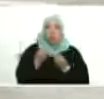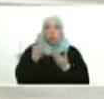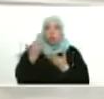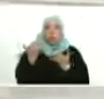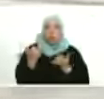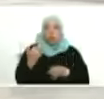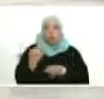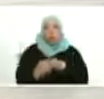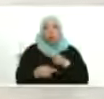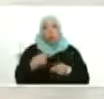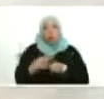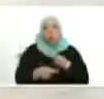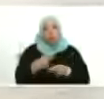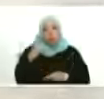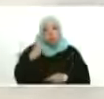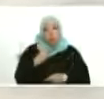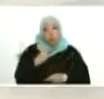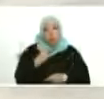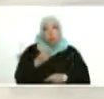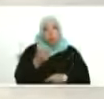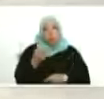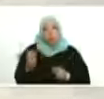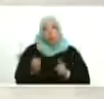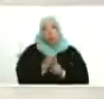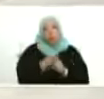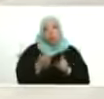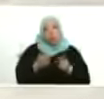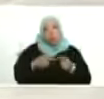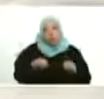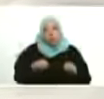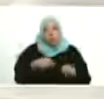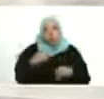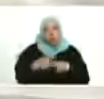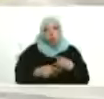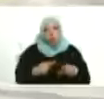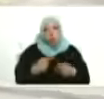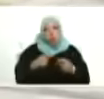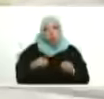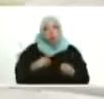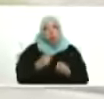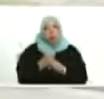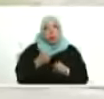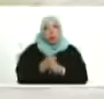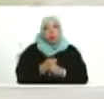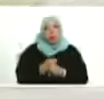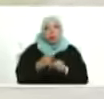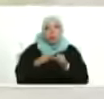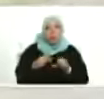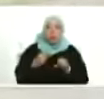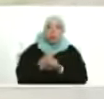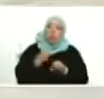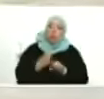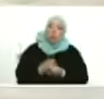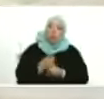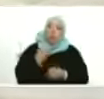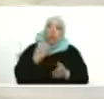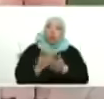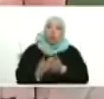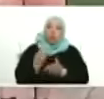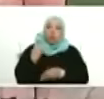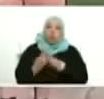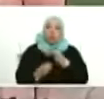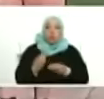la Revolución Bolivariana, como venimos venciendo bloqueo tras bloqueo, guerra económica tras guerra económica, y seguimos construyendo. Gracias por